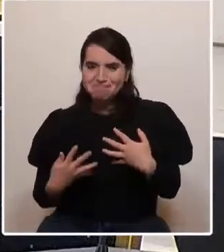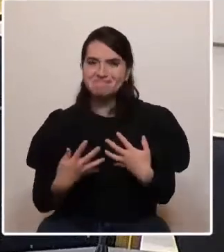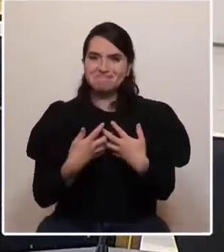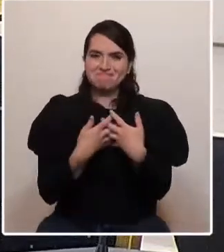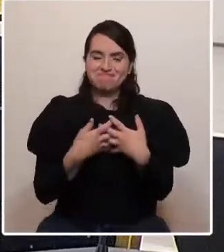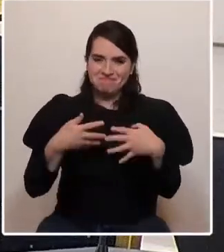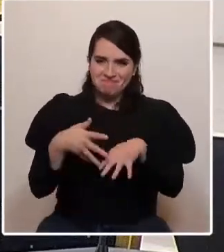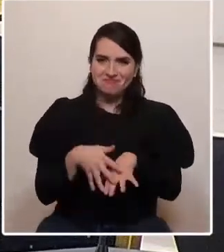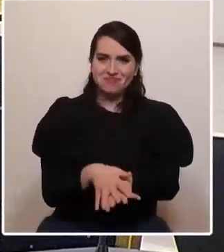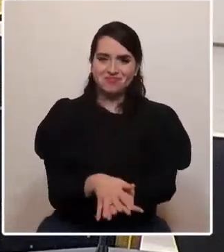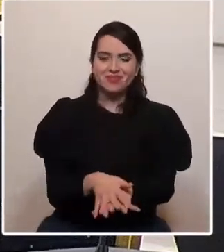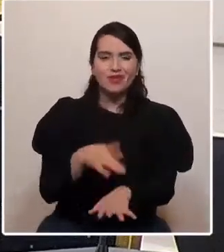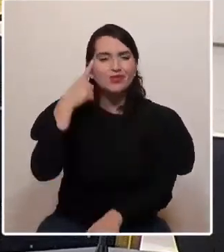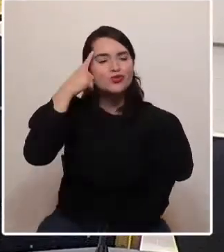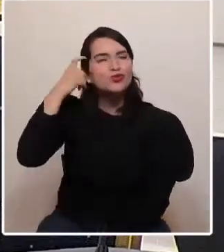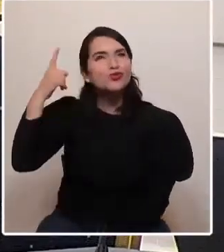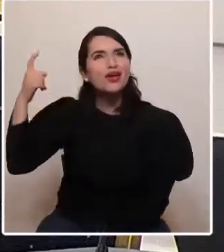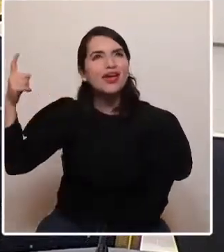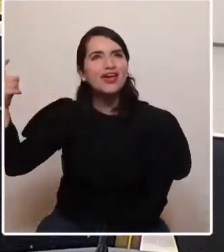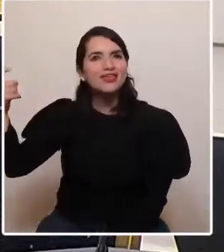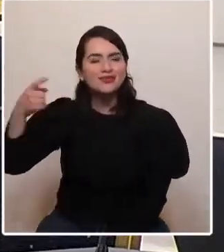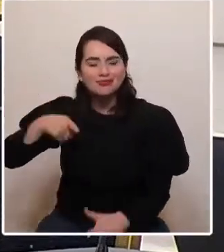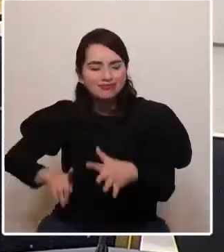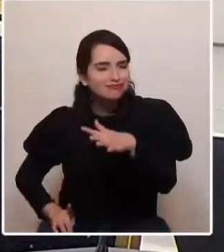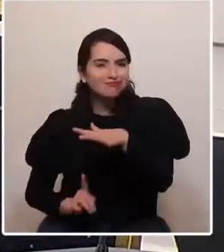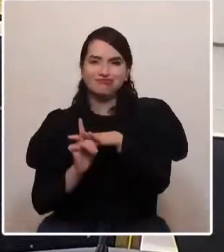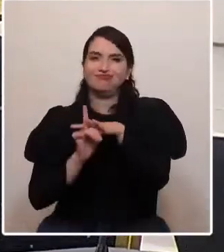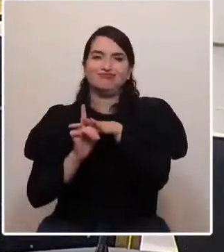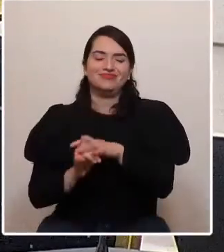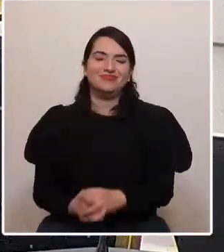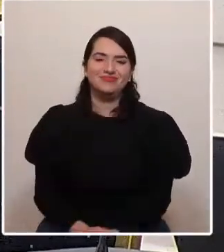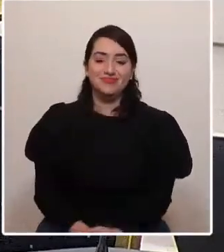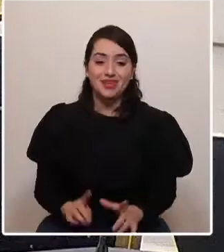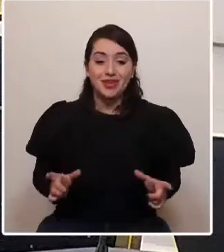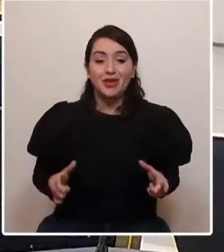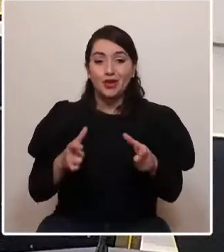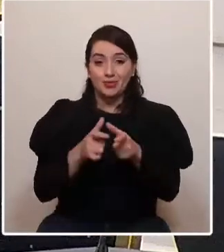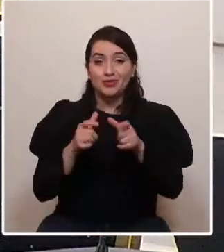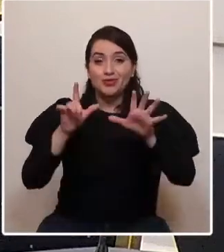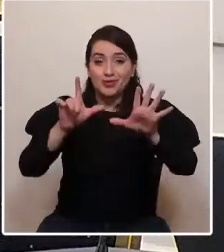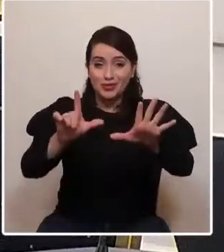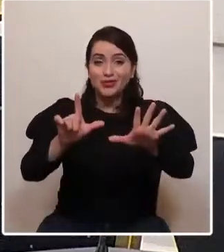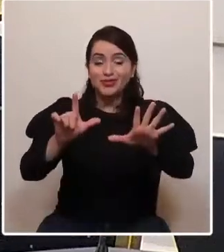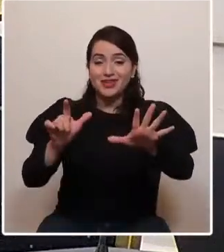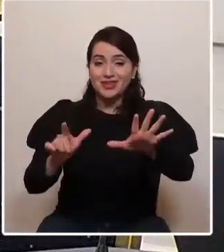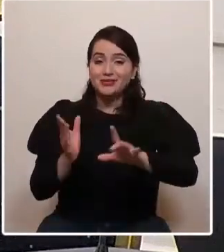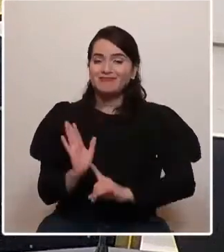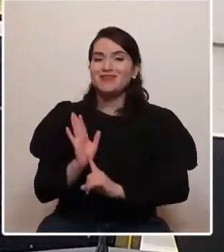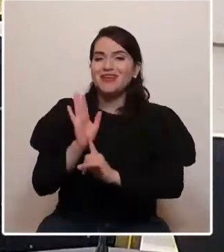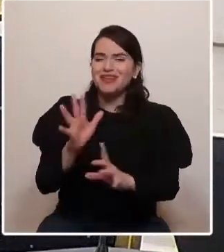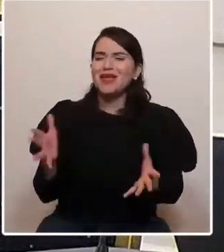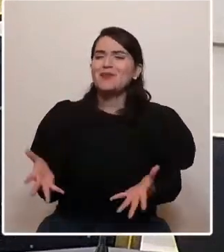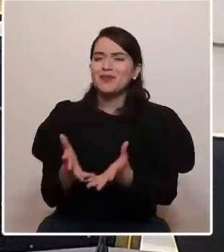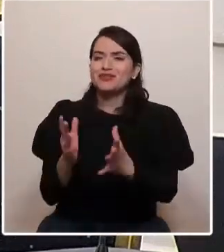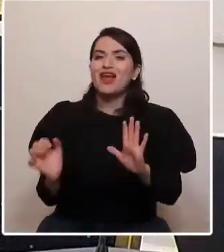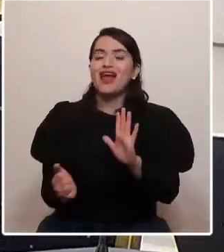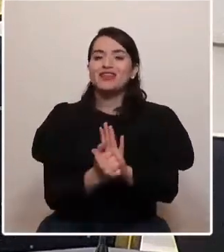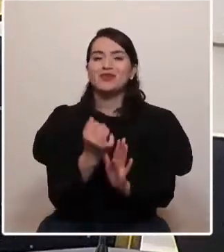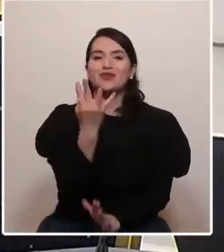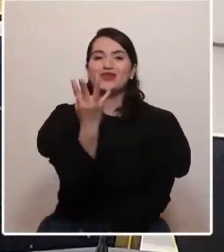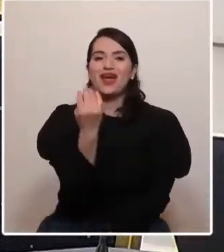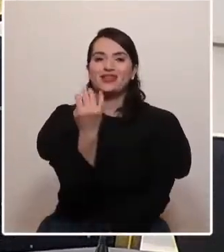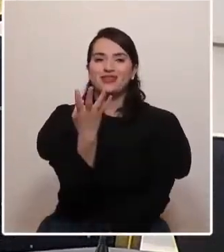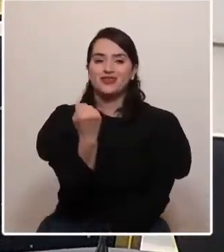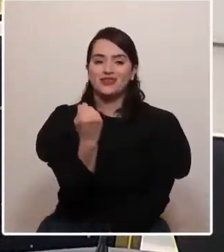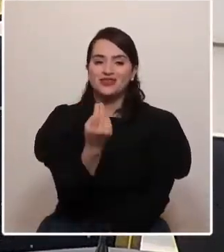el numen oloroso de nuestras raíces. Desde la Comisión 7 hemos presentado e impulsado el artículo 14,